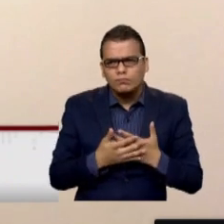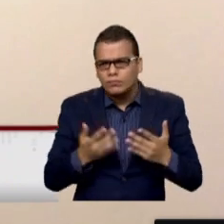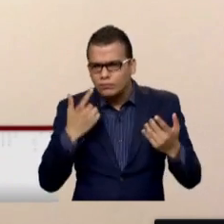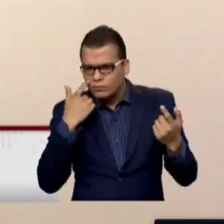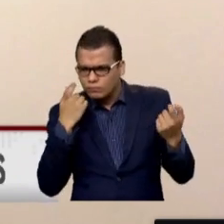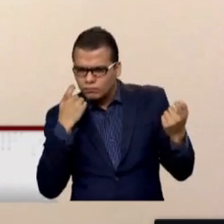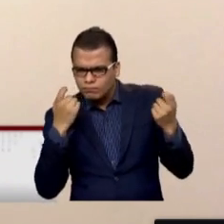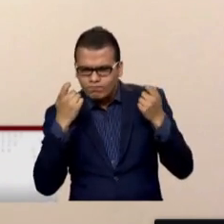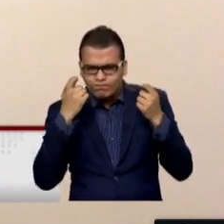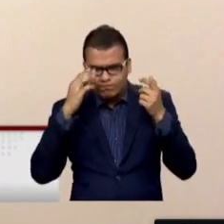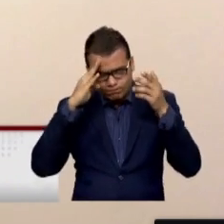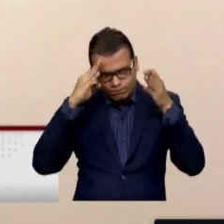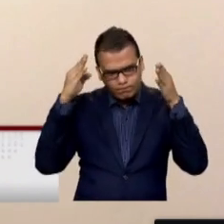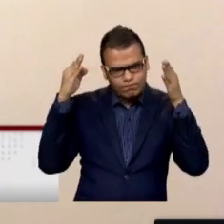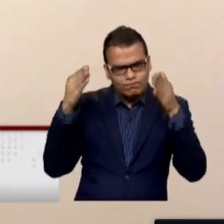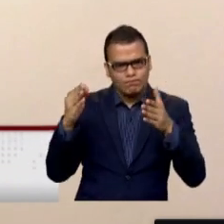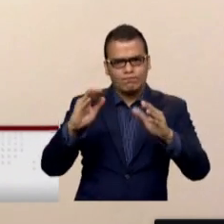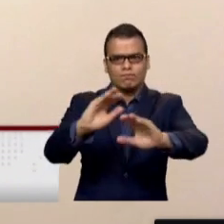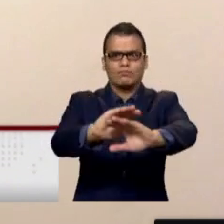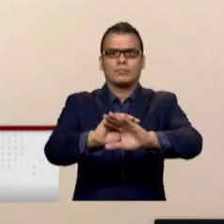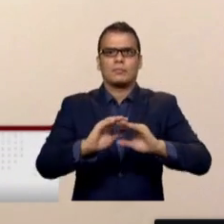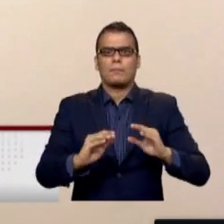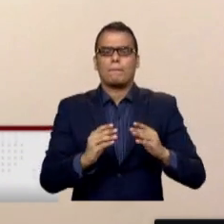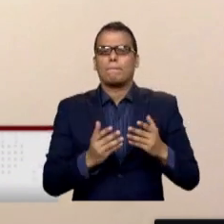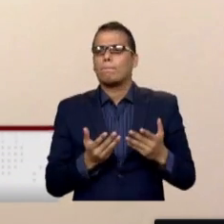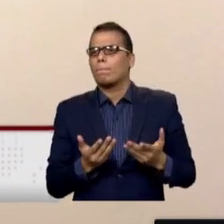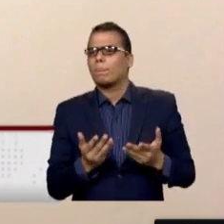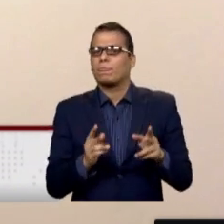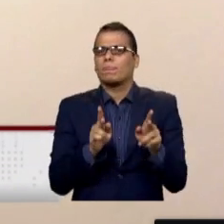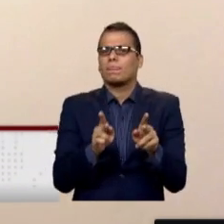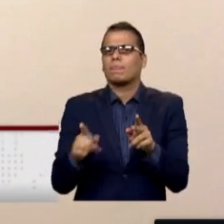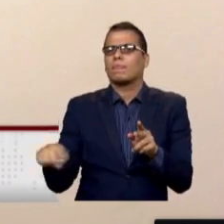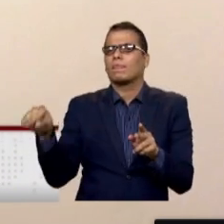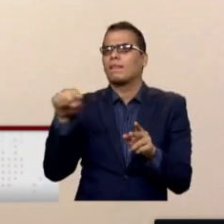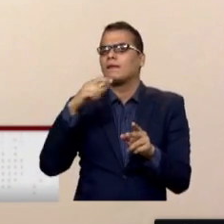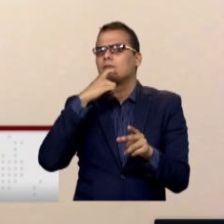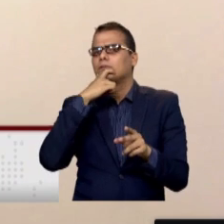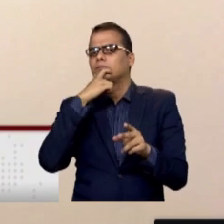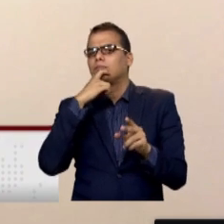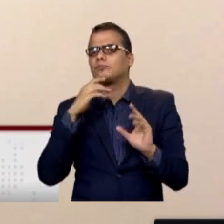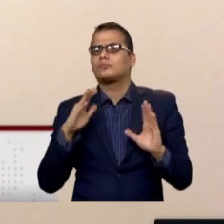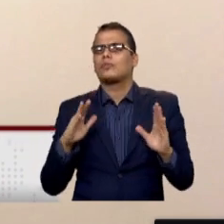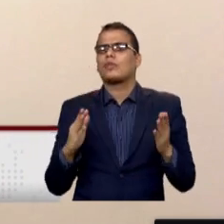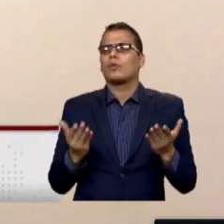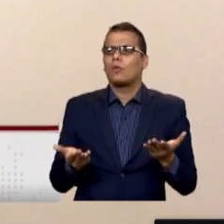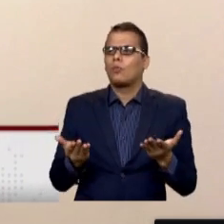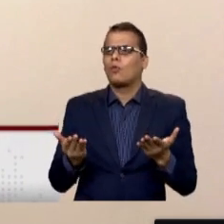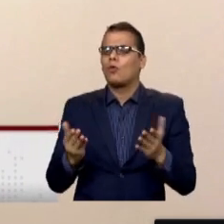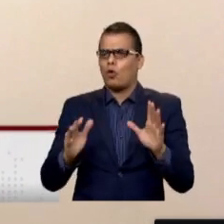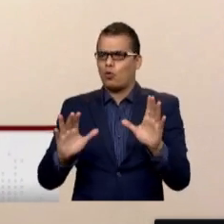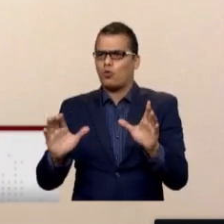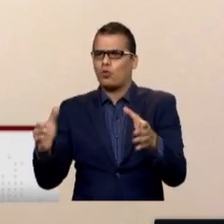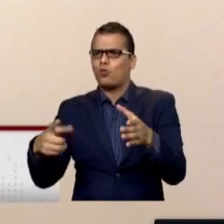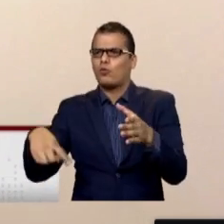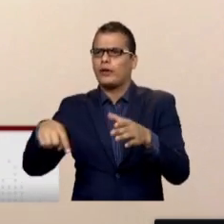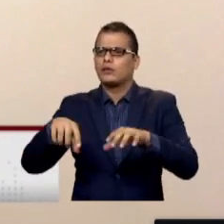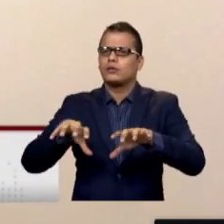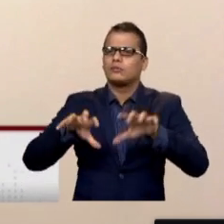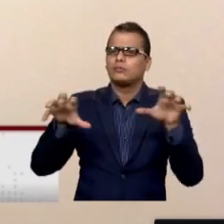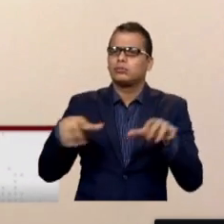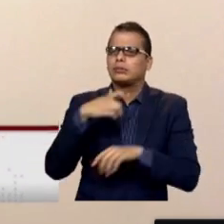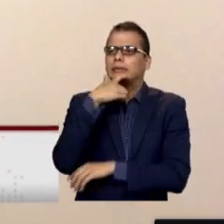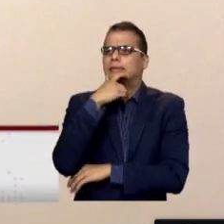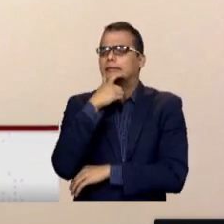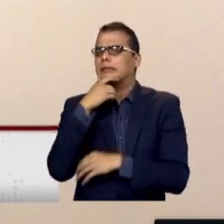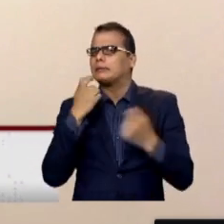mucho en los conglomerados de personas, que es donde creo que mucha de la acción, creemos que mucha de